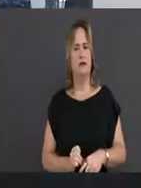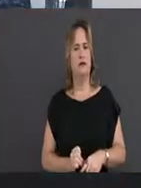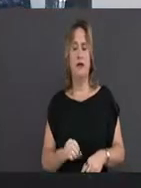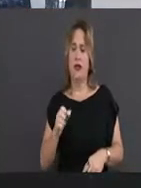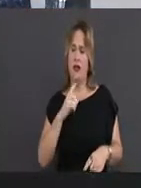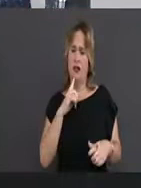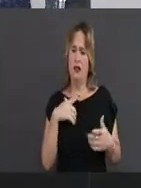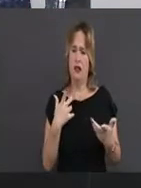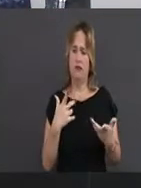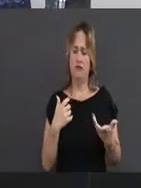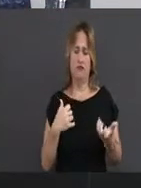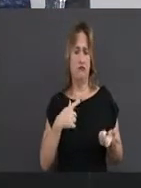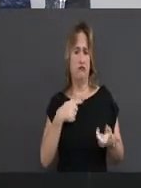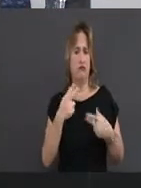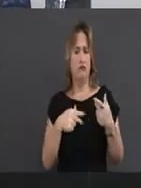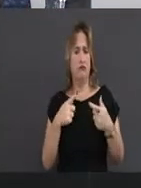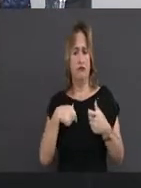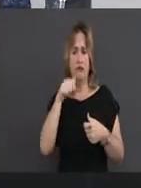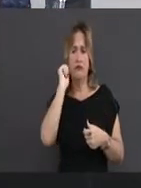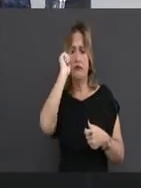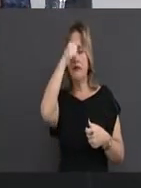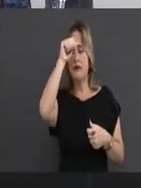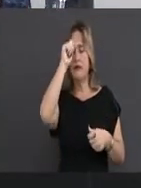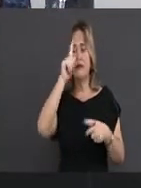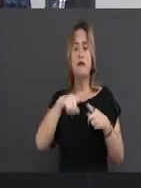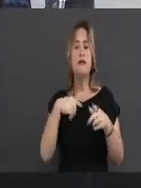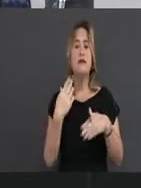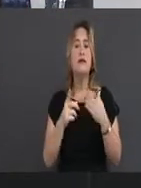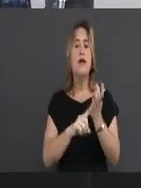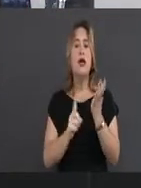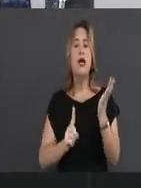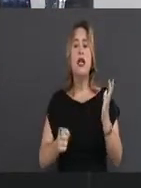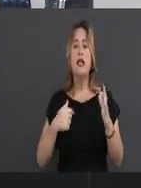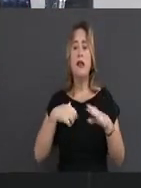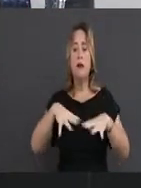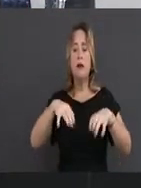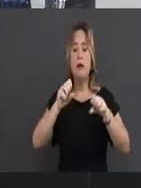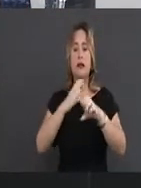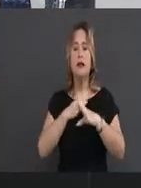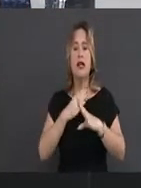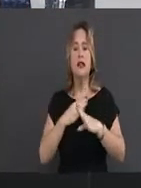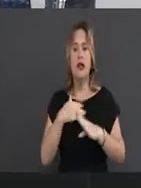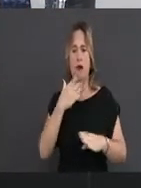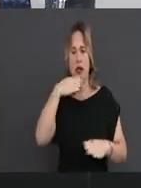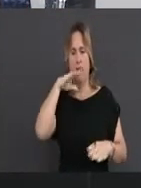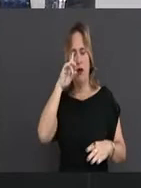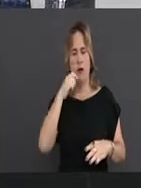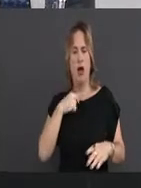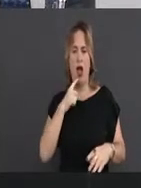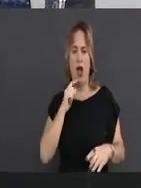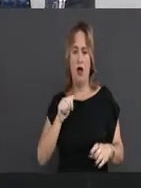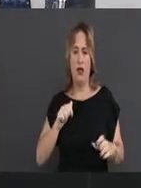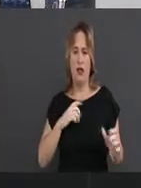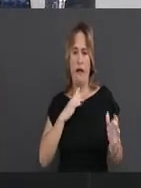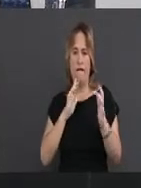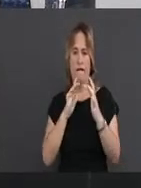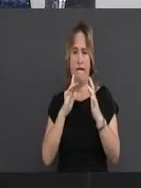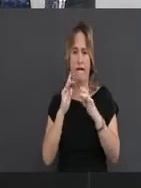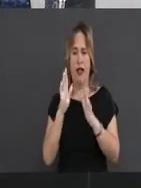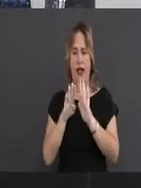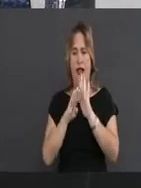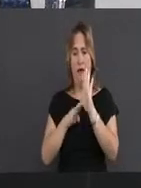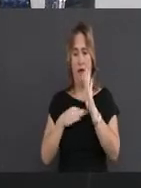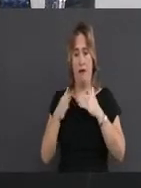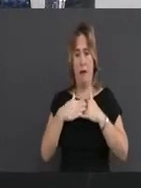¿Y qué tal se ha comportado este fin de semana con la generación eléctrica en Santiago y en nuestro país? Ahora mismo estoy en la página de la empresa eléctrica